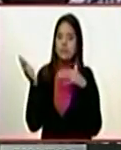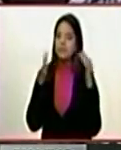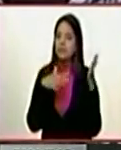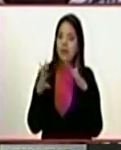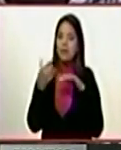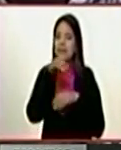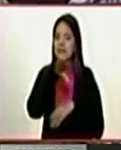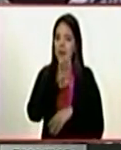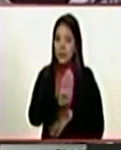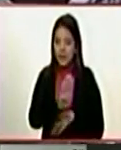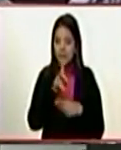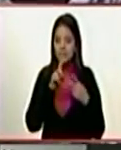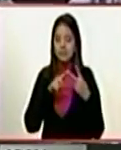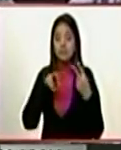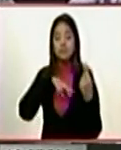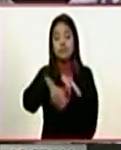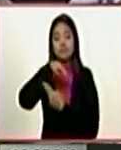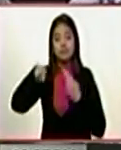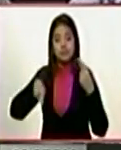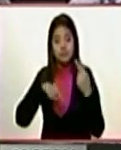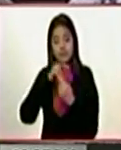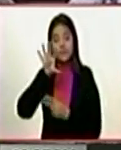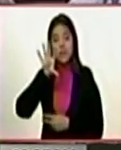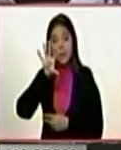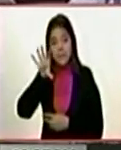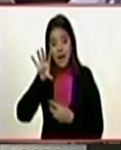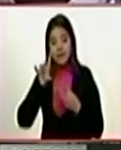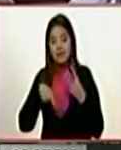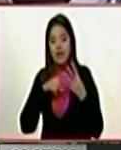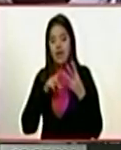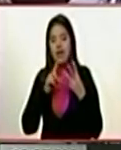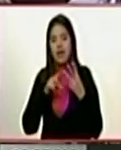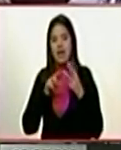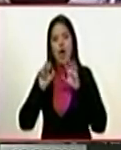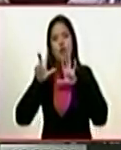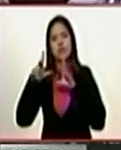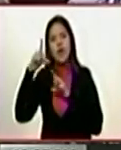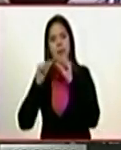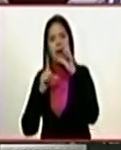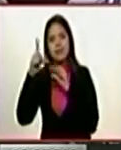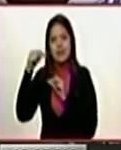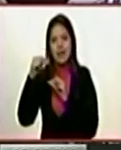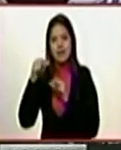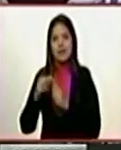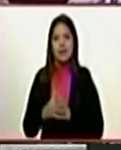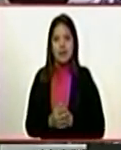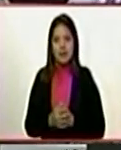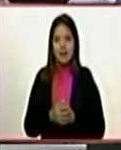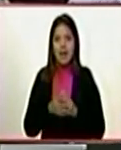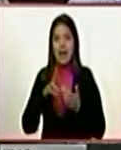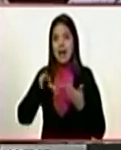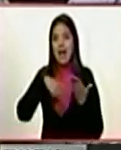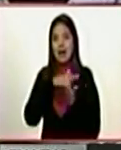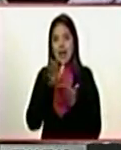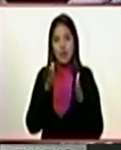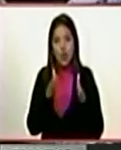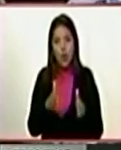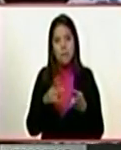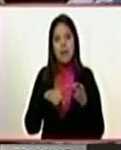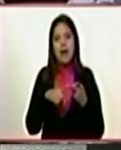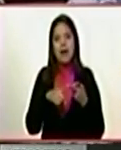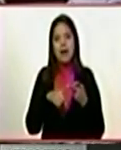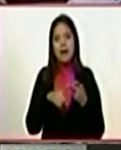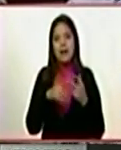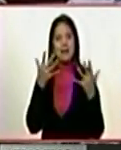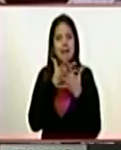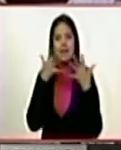B, parte baja, Revolución y Patria, la octava estrella del siglo XXI, la Redoma, la Comunidad,